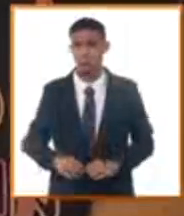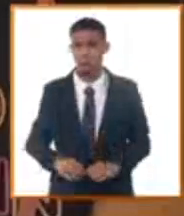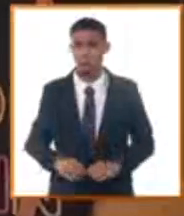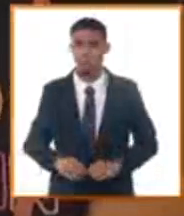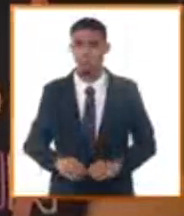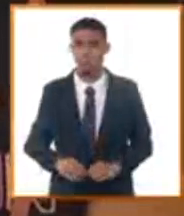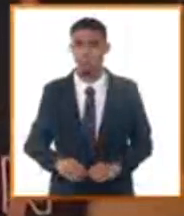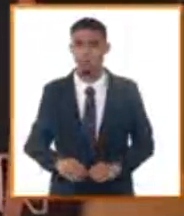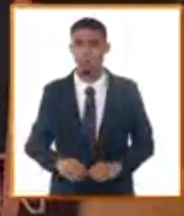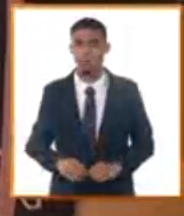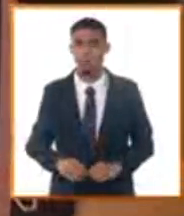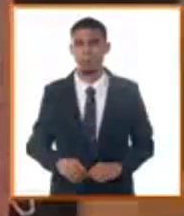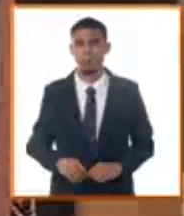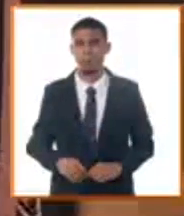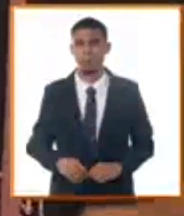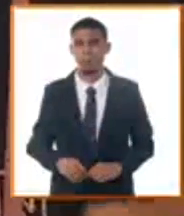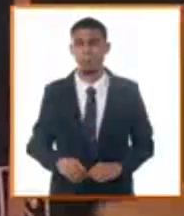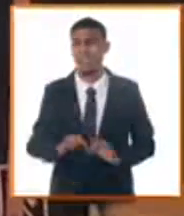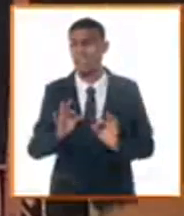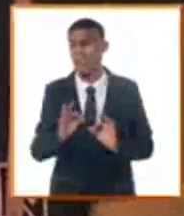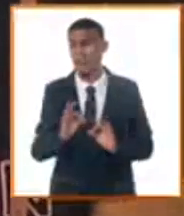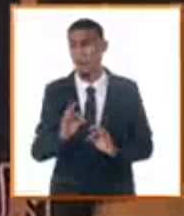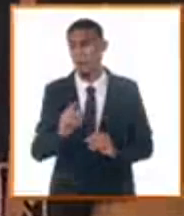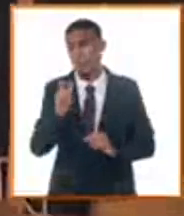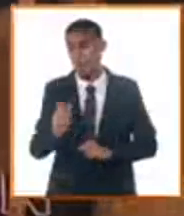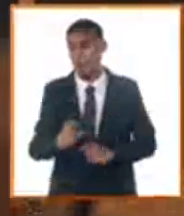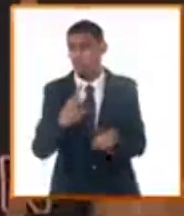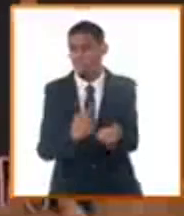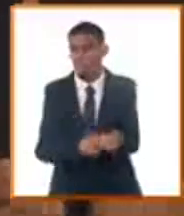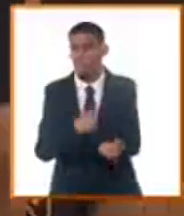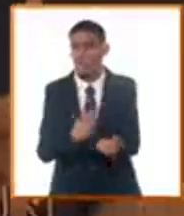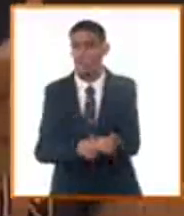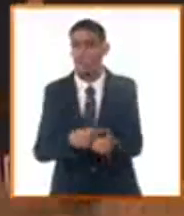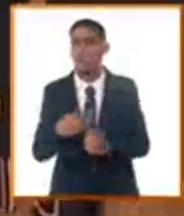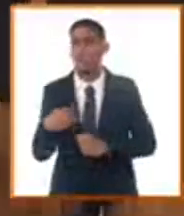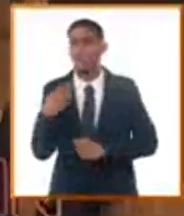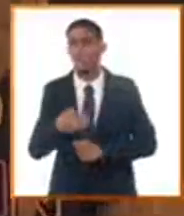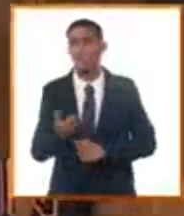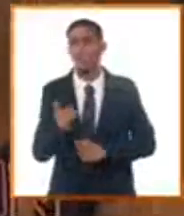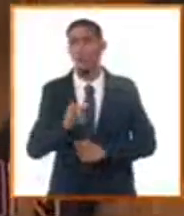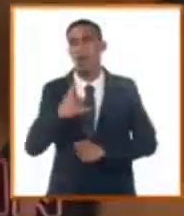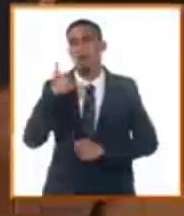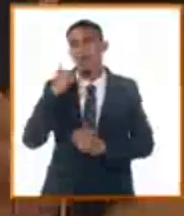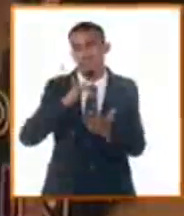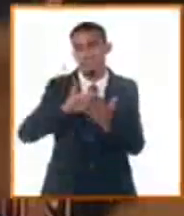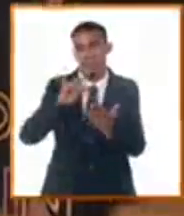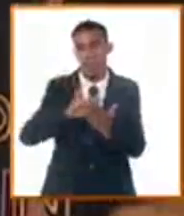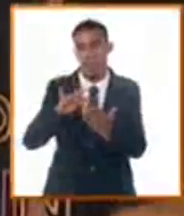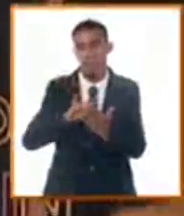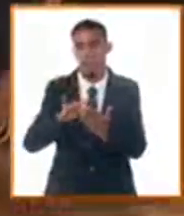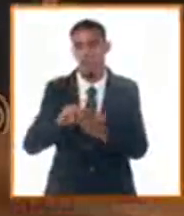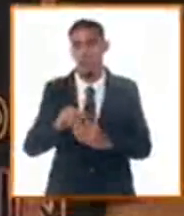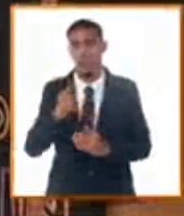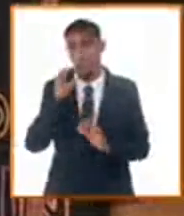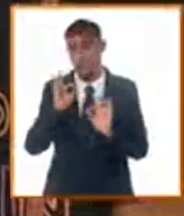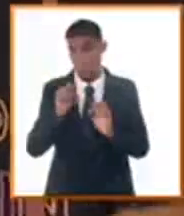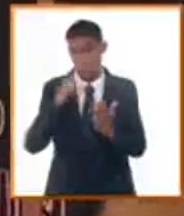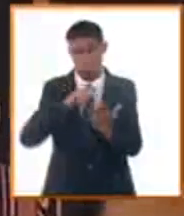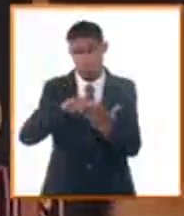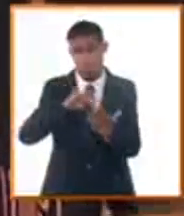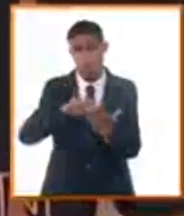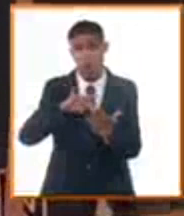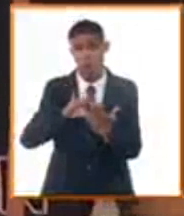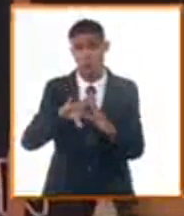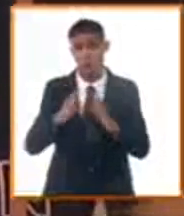Porque ya uno se acostumbra a ir con la tarjeta, con el teléfono, buscar por el escaneo. Es